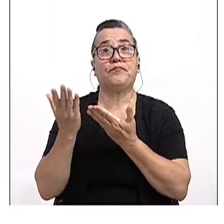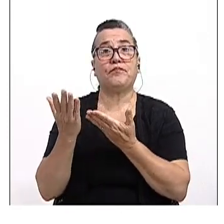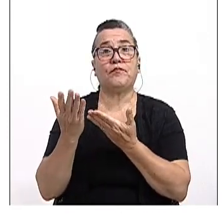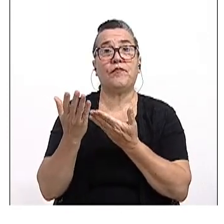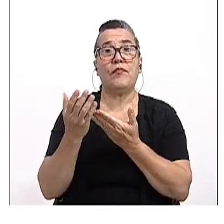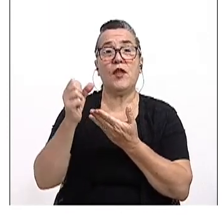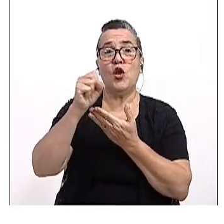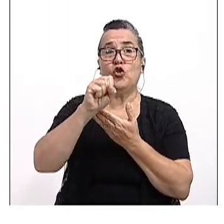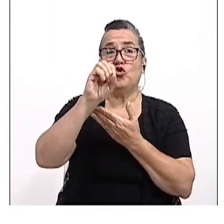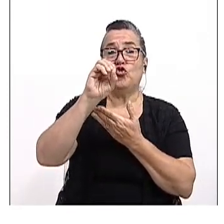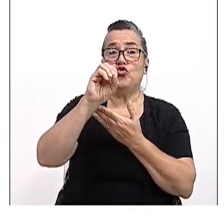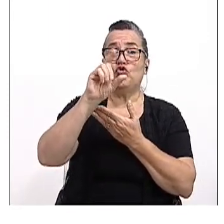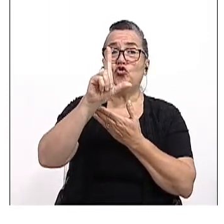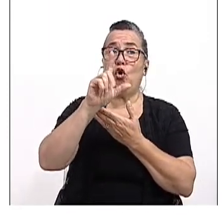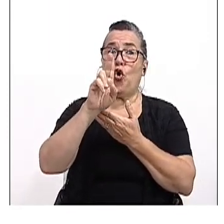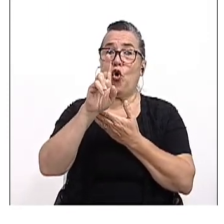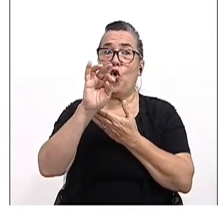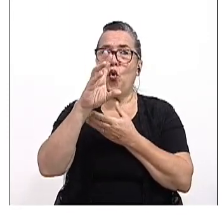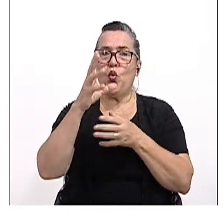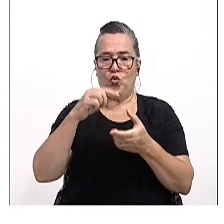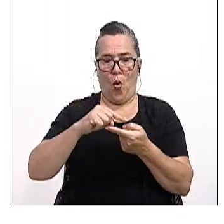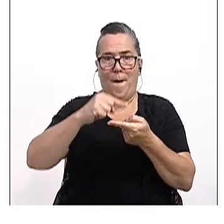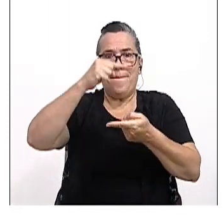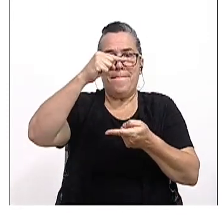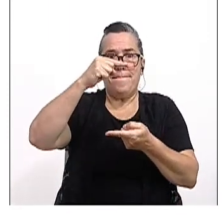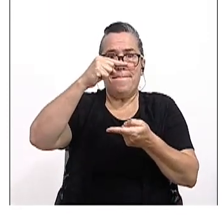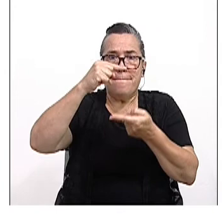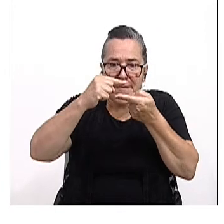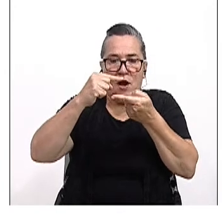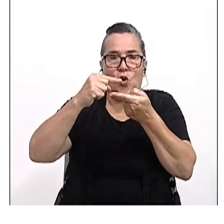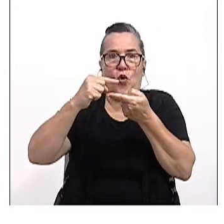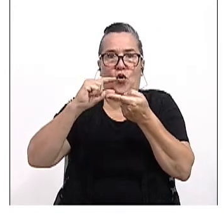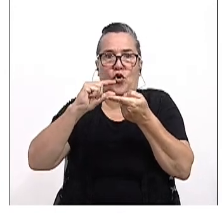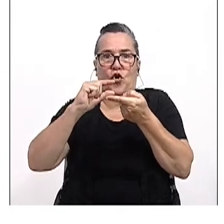Soluto es el componente que se encuentra en menor cantidad.